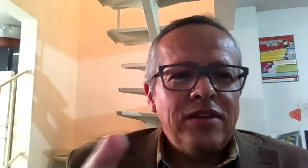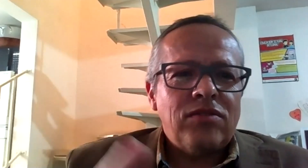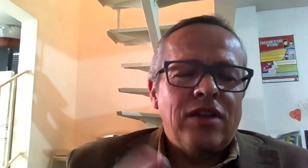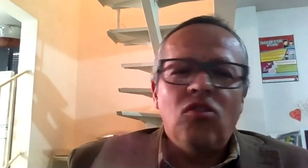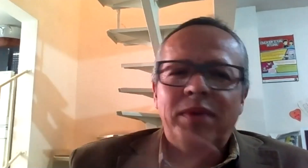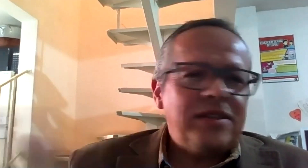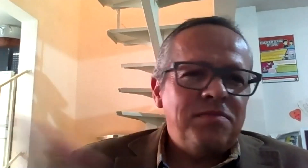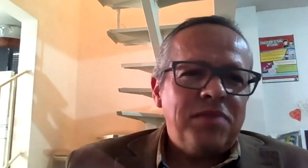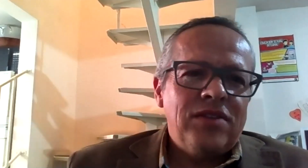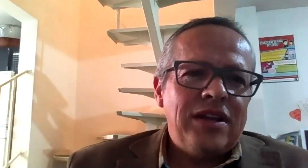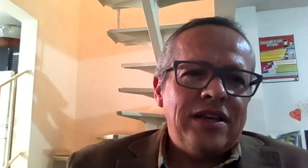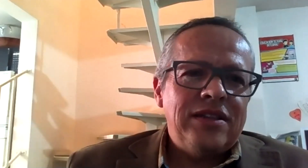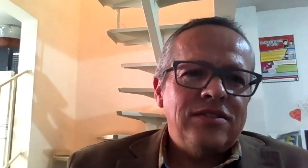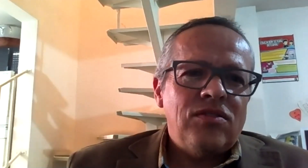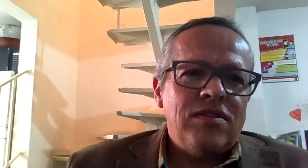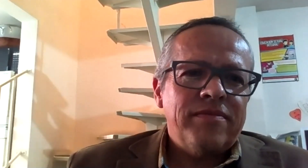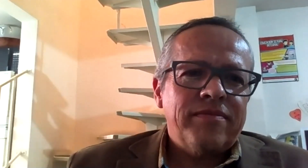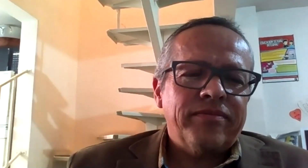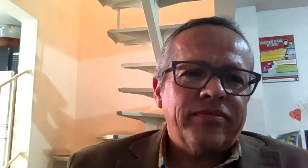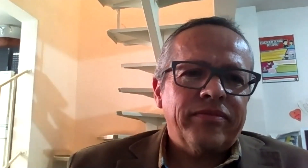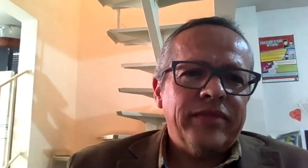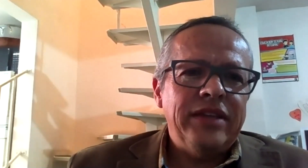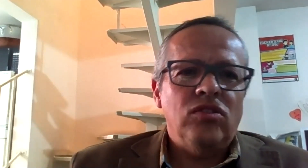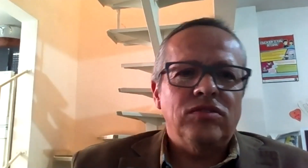frecuente, tristemente frecuente.